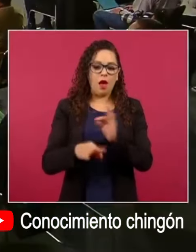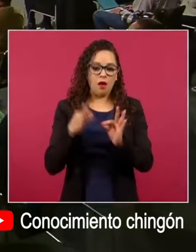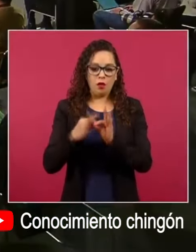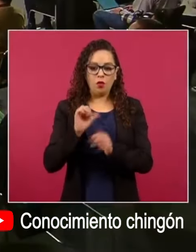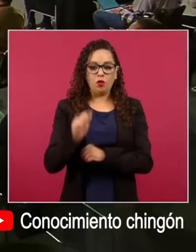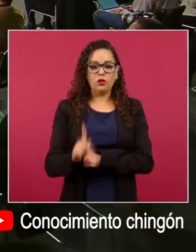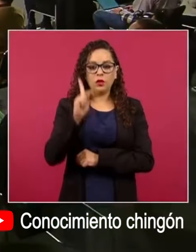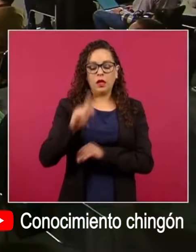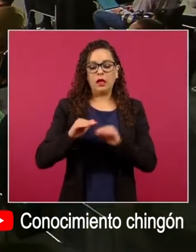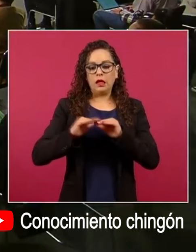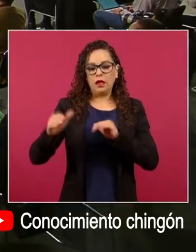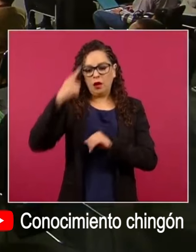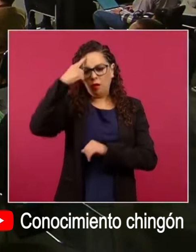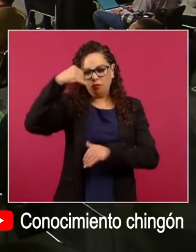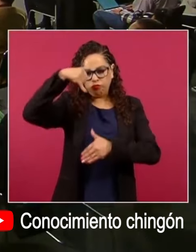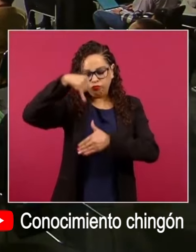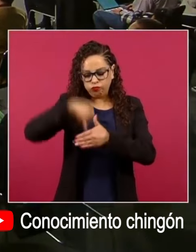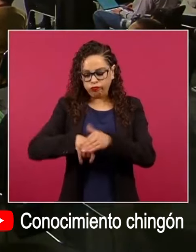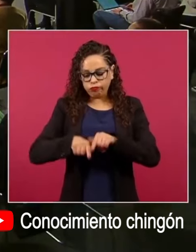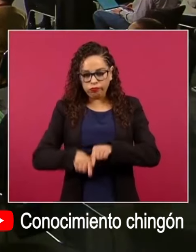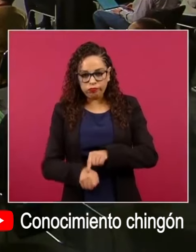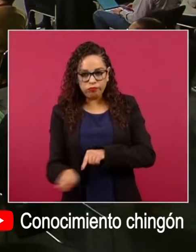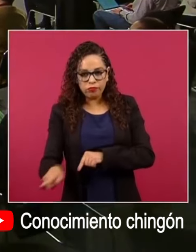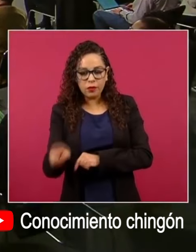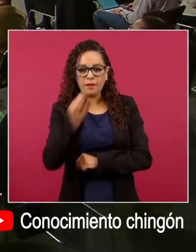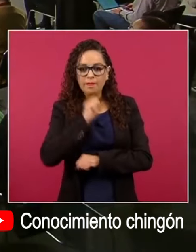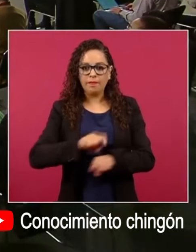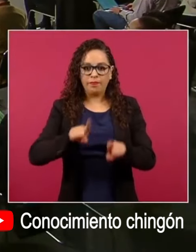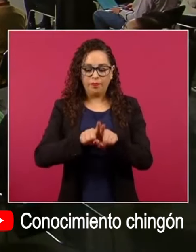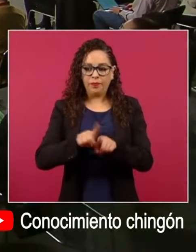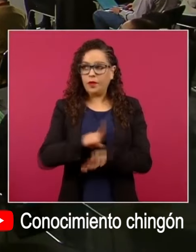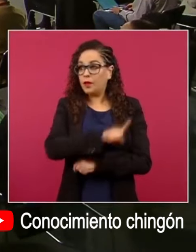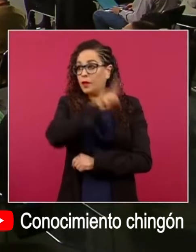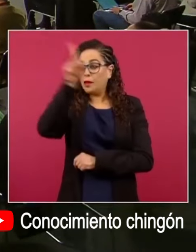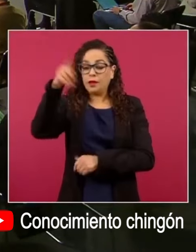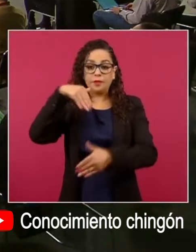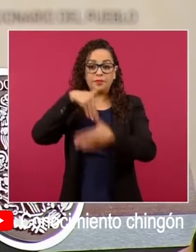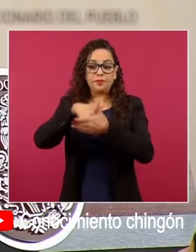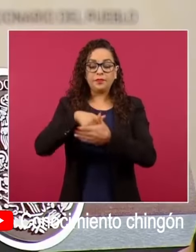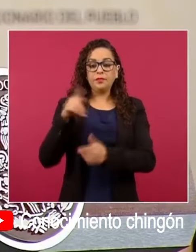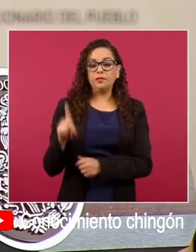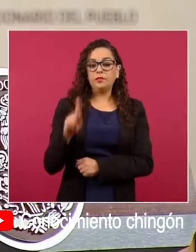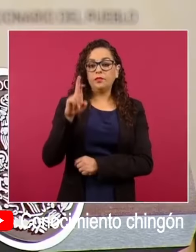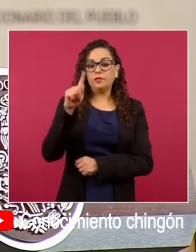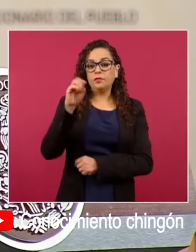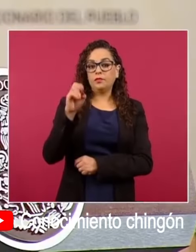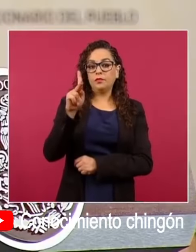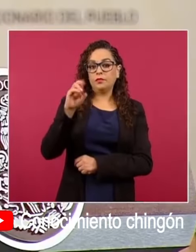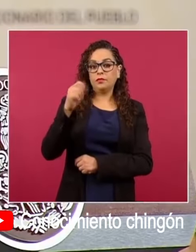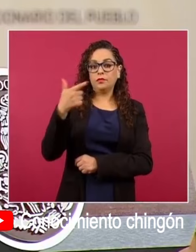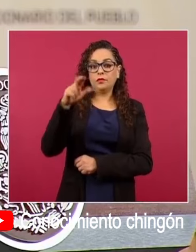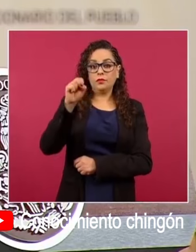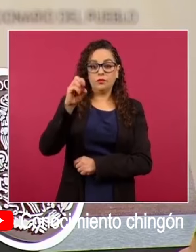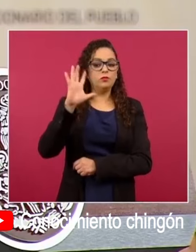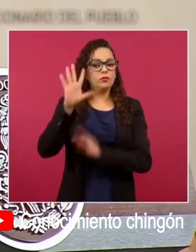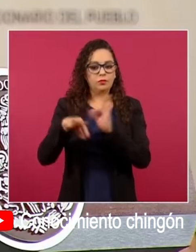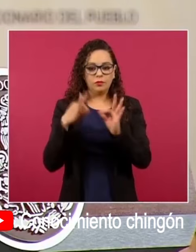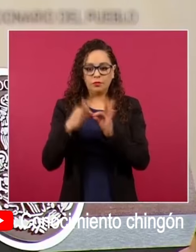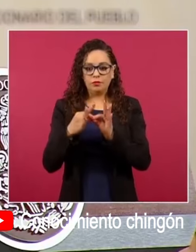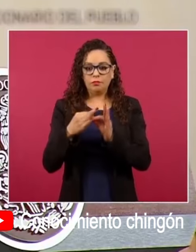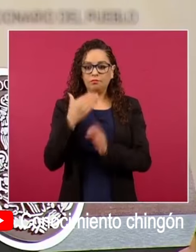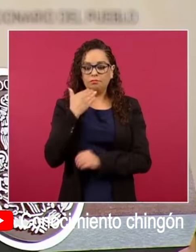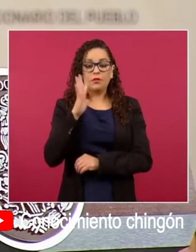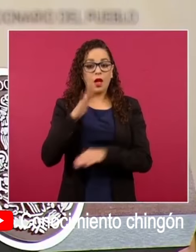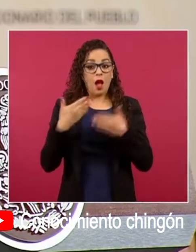subterráneas. El muelle que se construyó en Puerto Progreso, que tiene 2 puntos de atraque, también ya está concluido y en